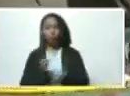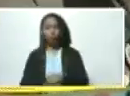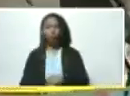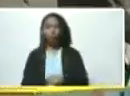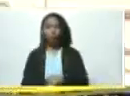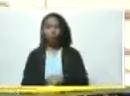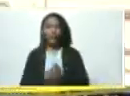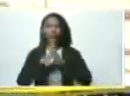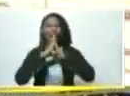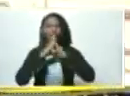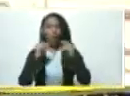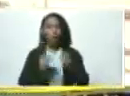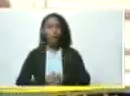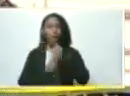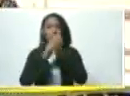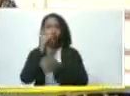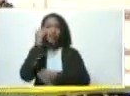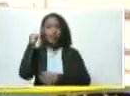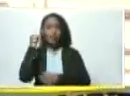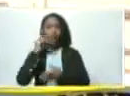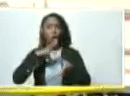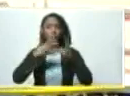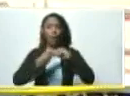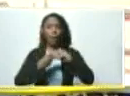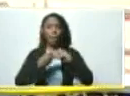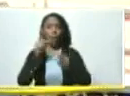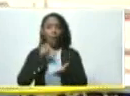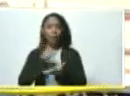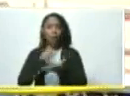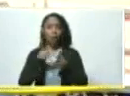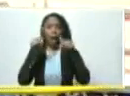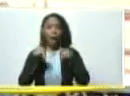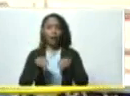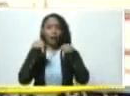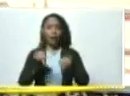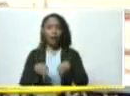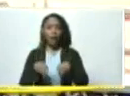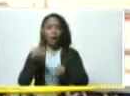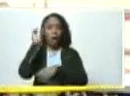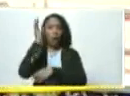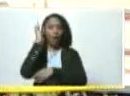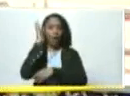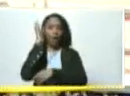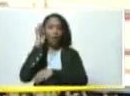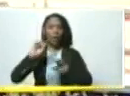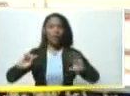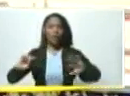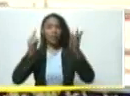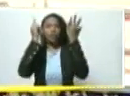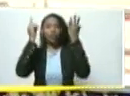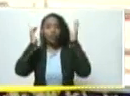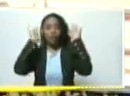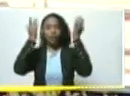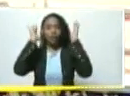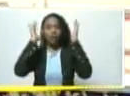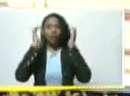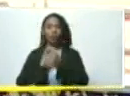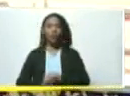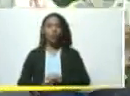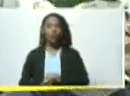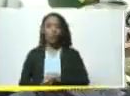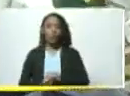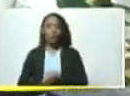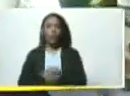Bueno, y a todos los líderes y lideresas de los CLAT presentes en esta jornada del sexto aniversario de